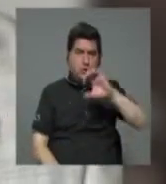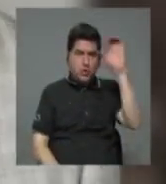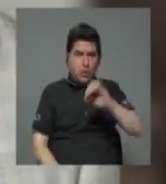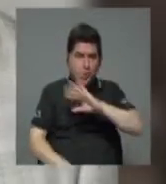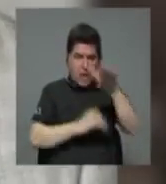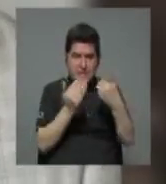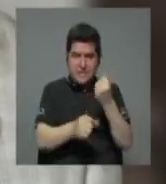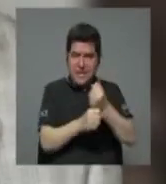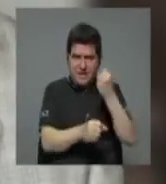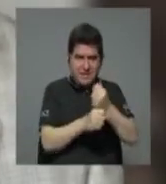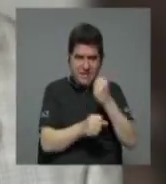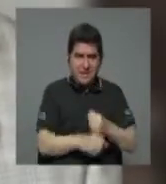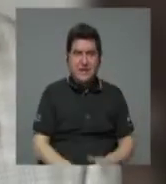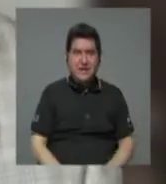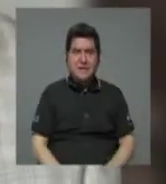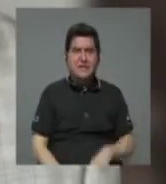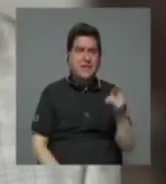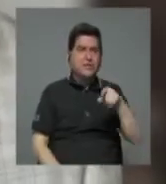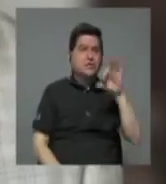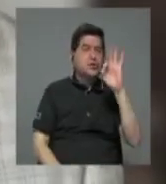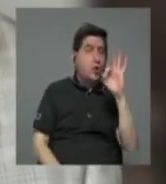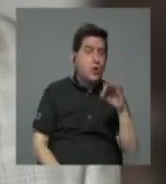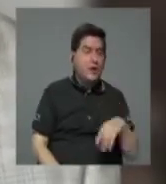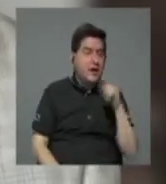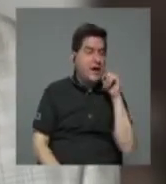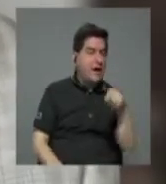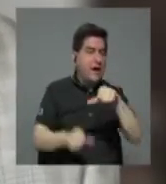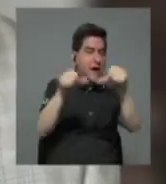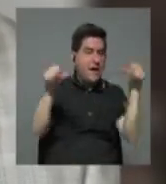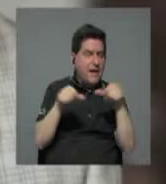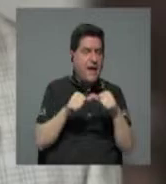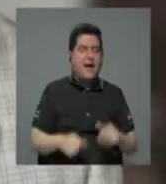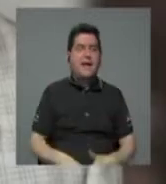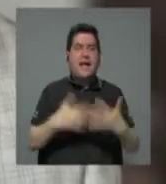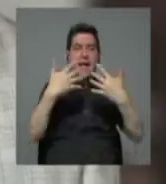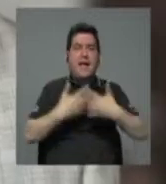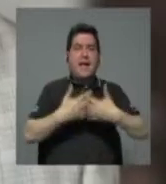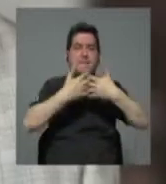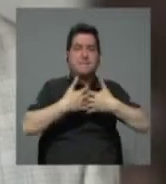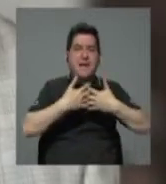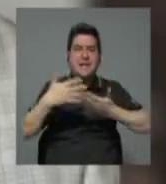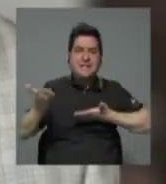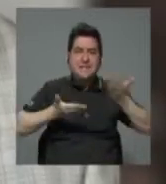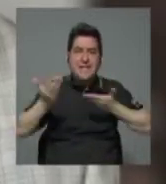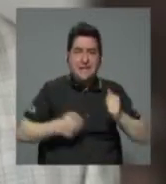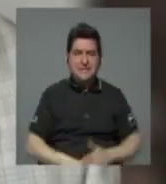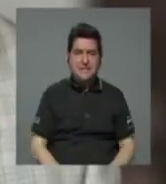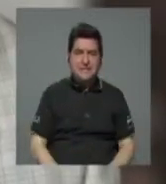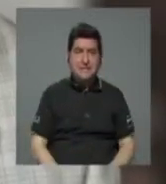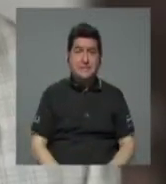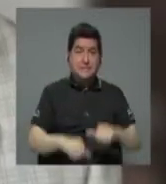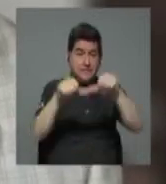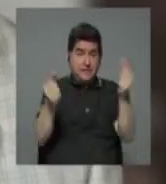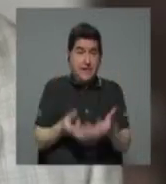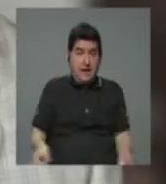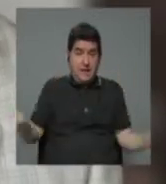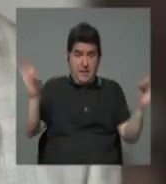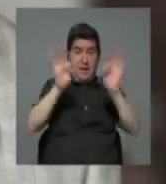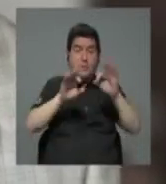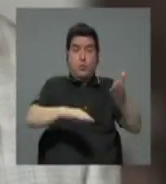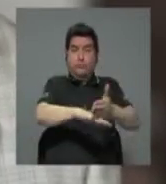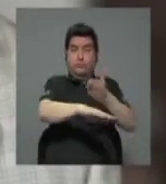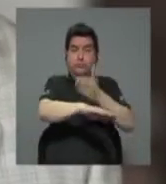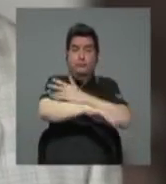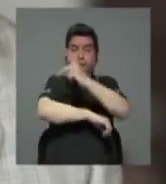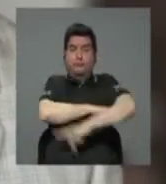todo el empleo del sistema de zonas francas está en empresas de servicios. Y es uno de los sectores más importantes de crecimiento